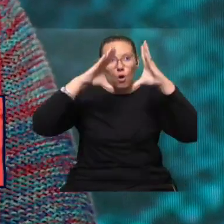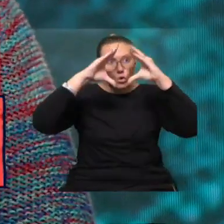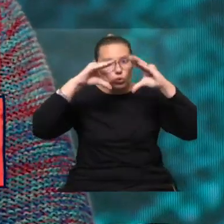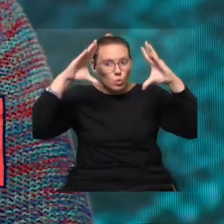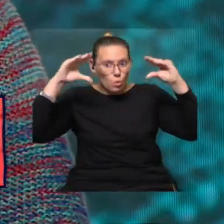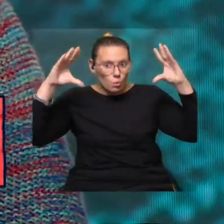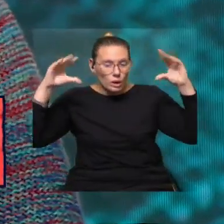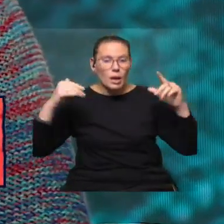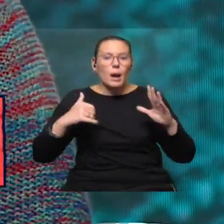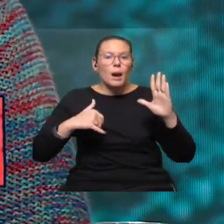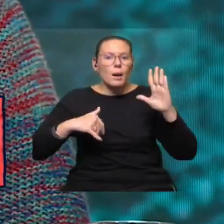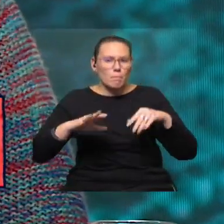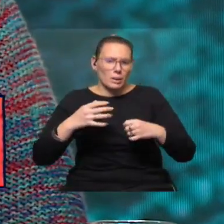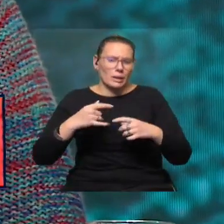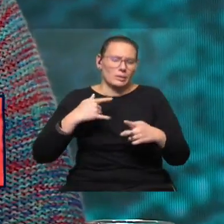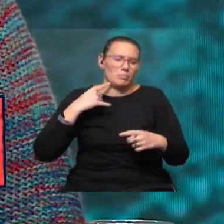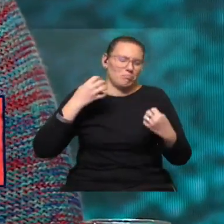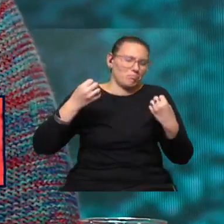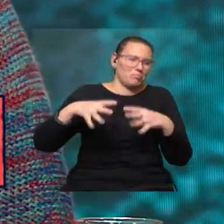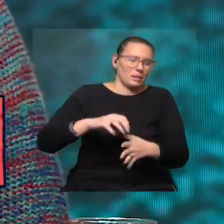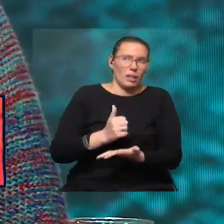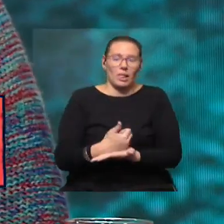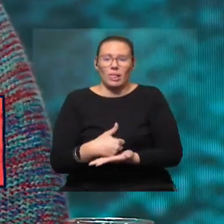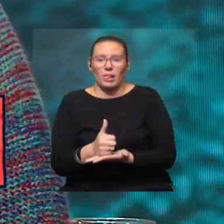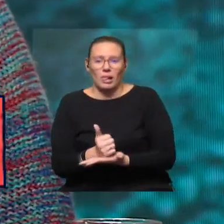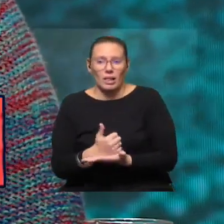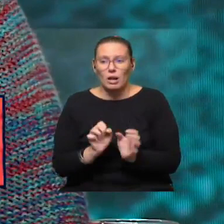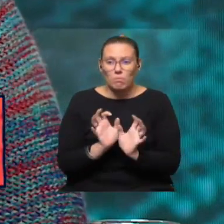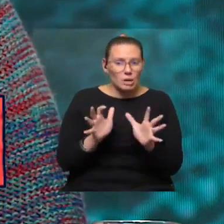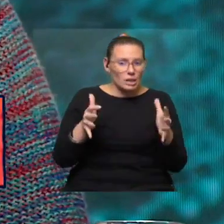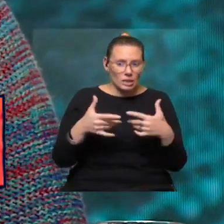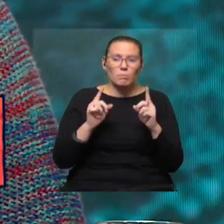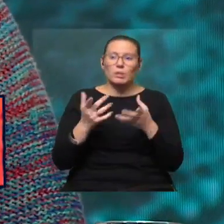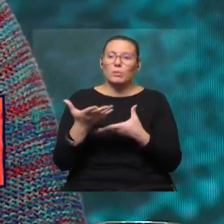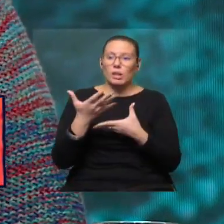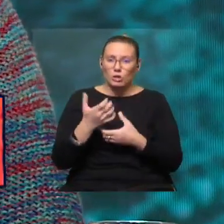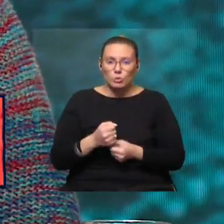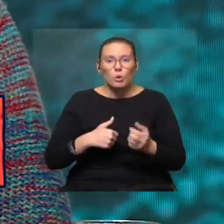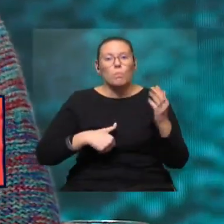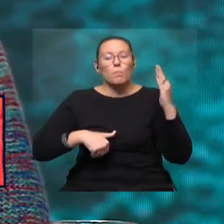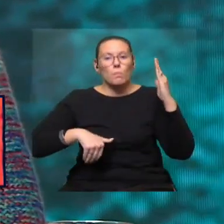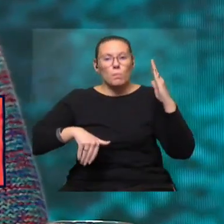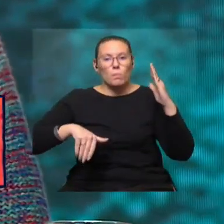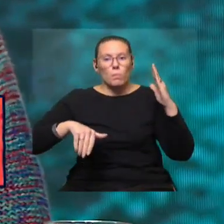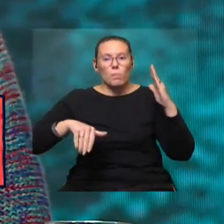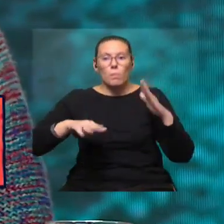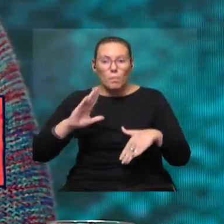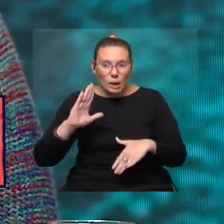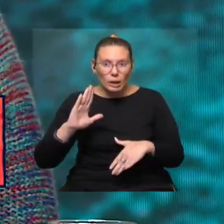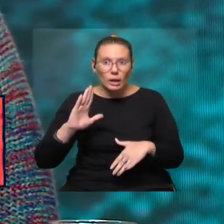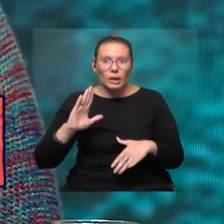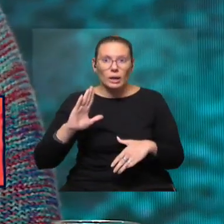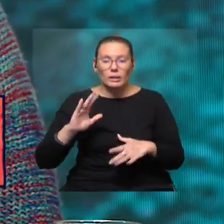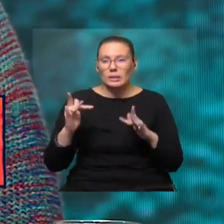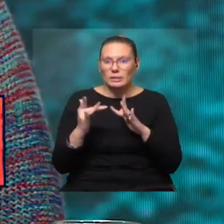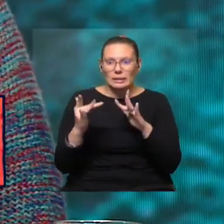cada vez estamos más perdidos en la nube No la pandemia ayudó también a aumentar esa ese estar